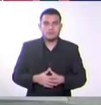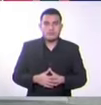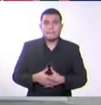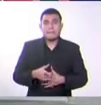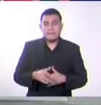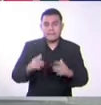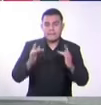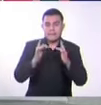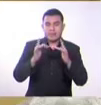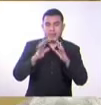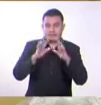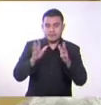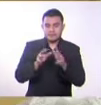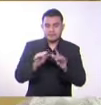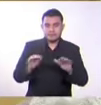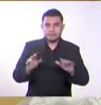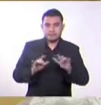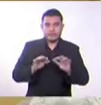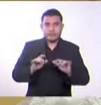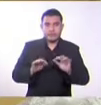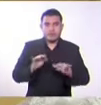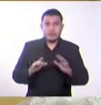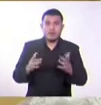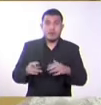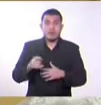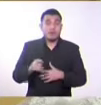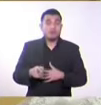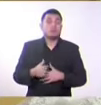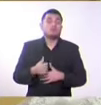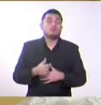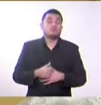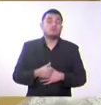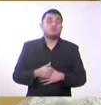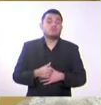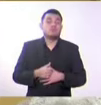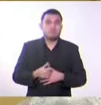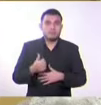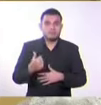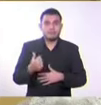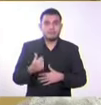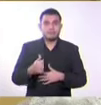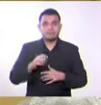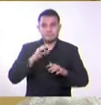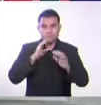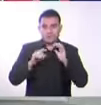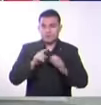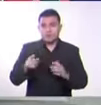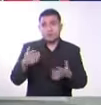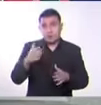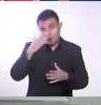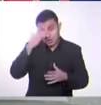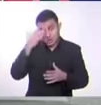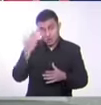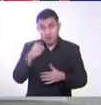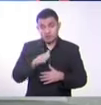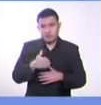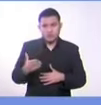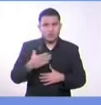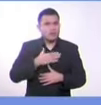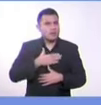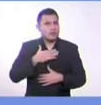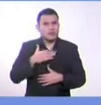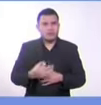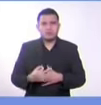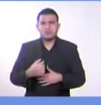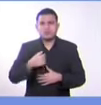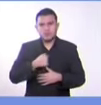internet? ¡Ay! Esa es una gran herramienta, pienso yo. ¿Tú la has utilizado? Fíjate que sí, a mí me gusta mucho. Yo tengo mis